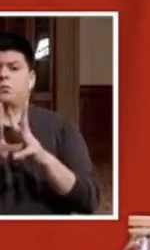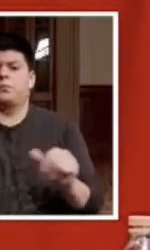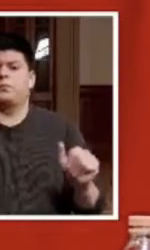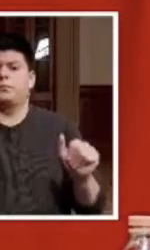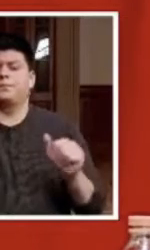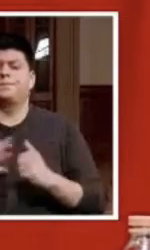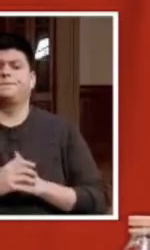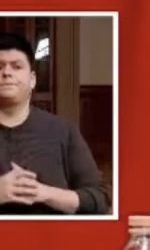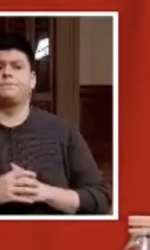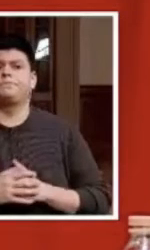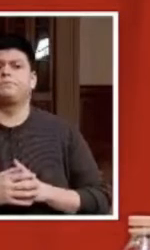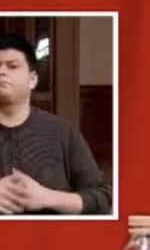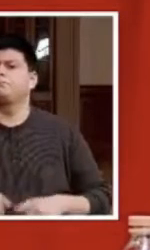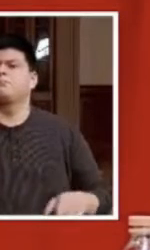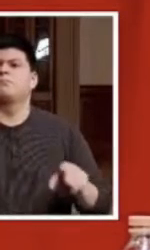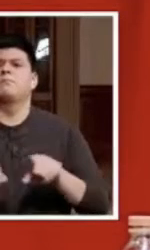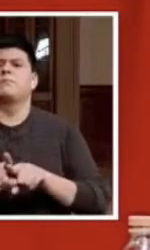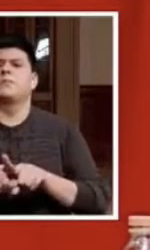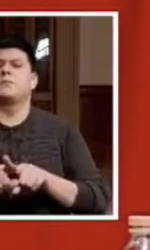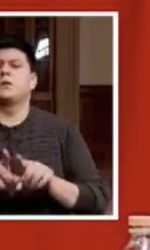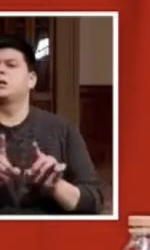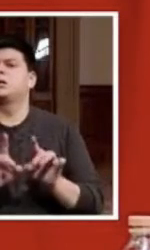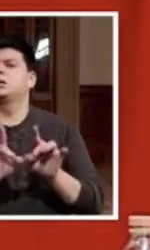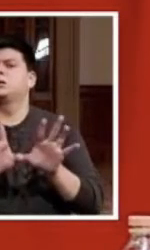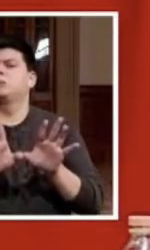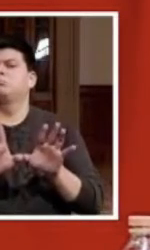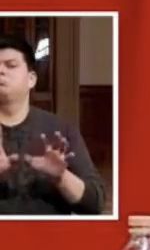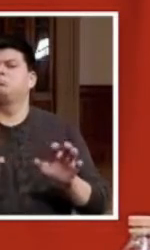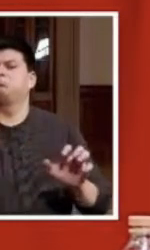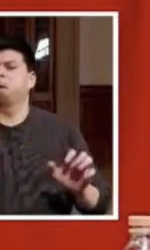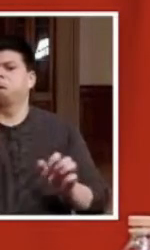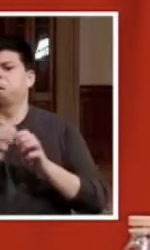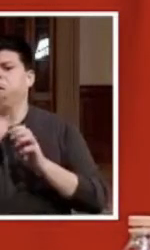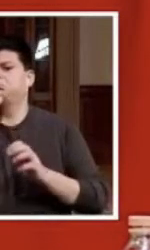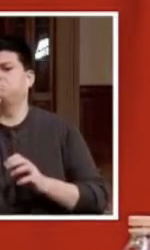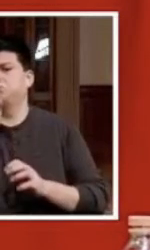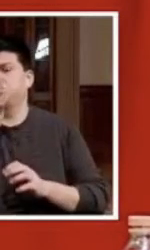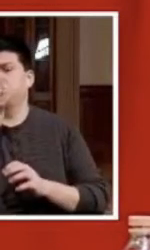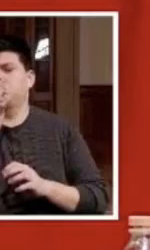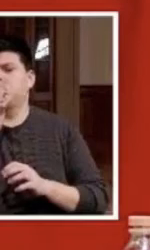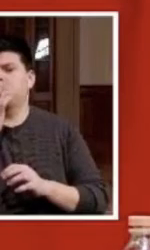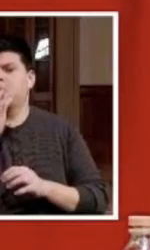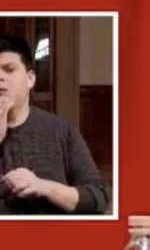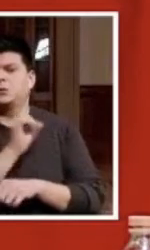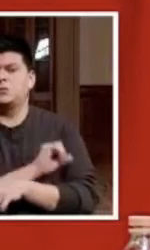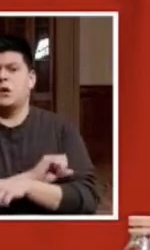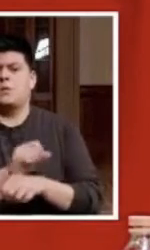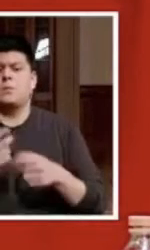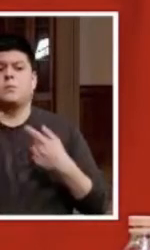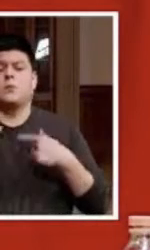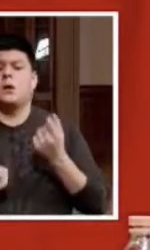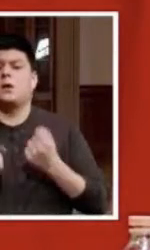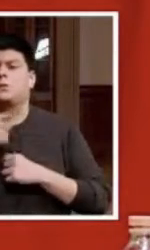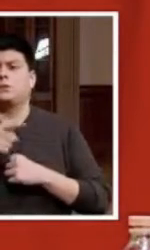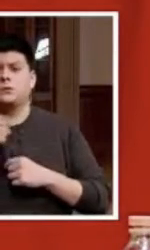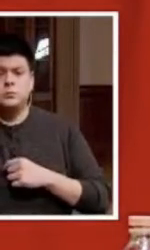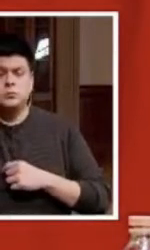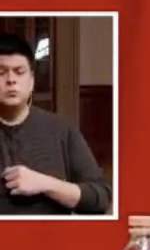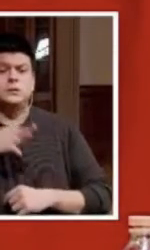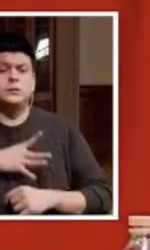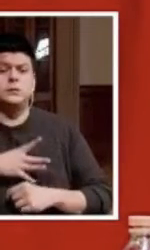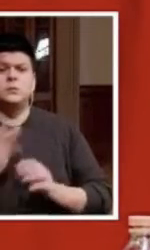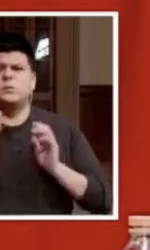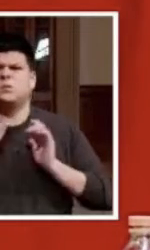quita. Entonces es un evento adverso leve. Algunos otros pacientes tuvieron cefalea, dolor de cabeza, dolor